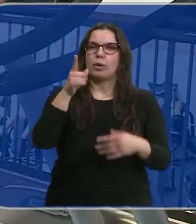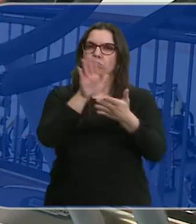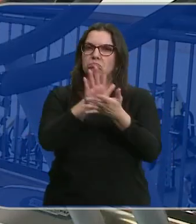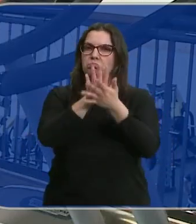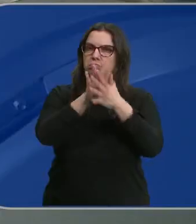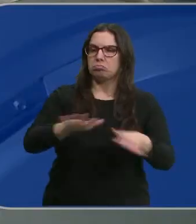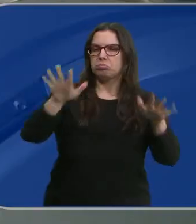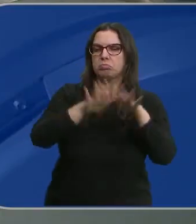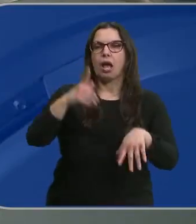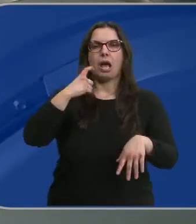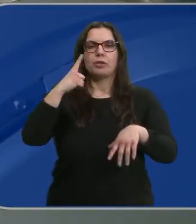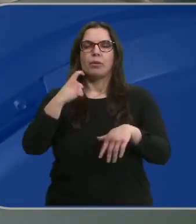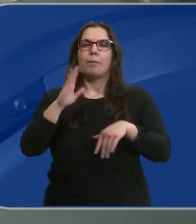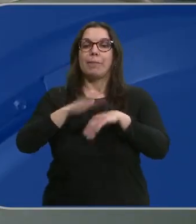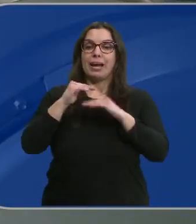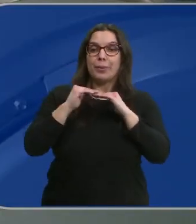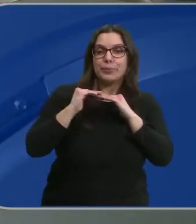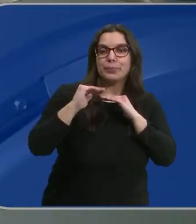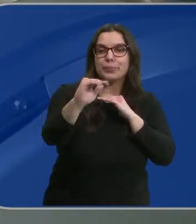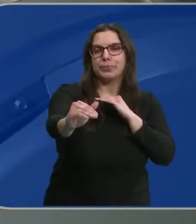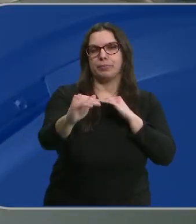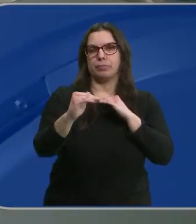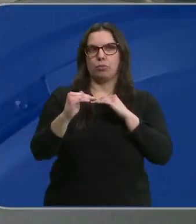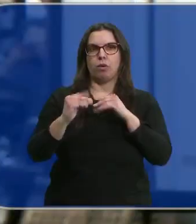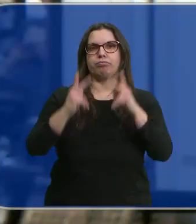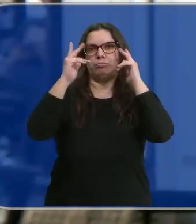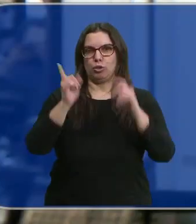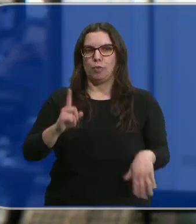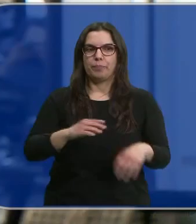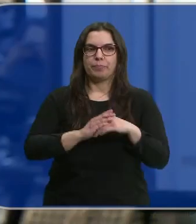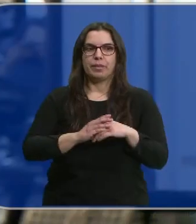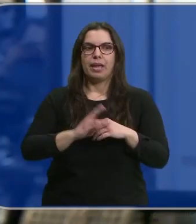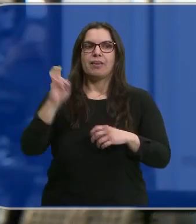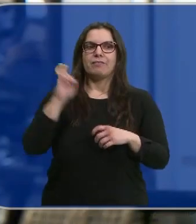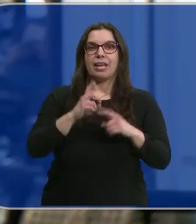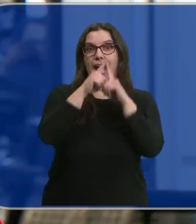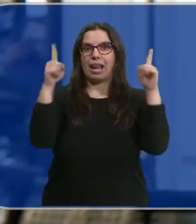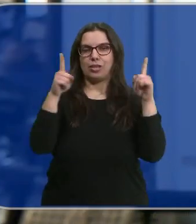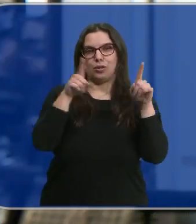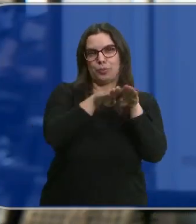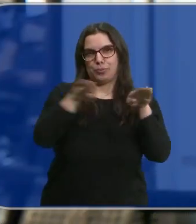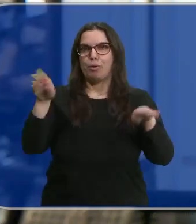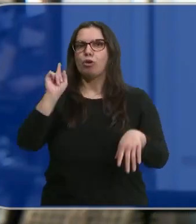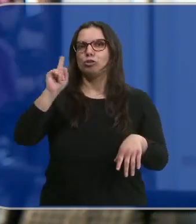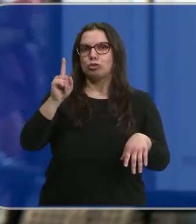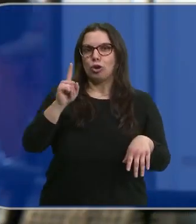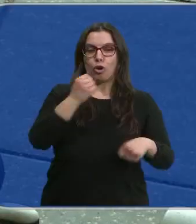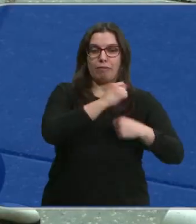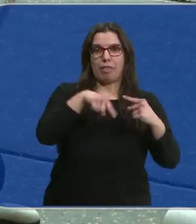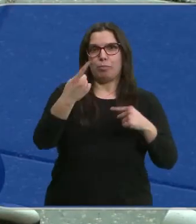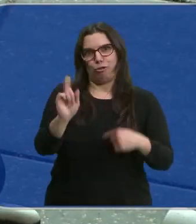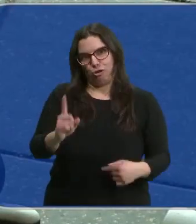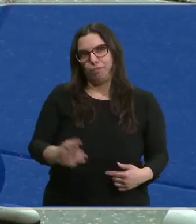calma y coger un hábito que seamos capaces de mantener en el tiempo. Que la gente venga de manera constante todo el año, no solamente en los meses después de